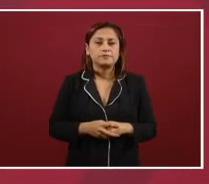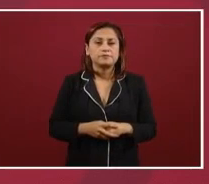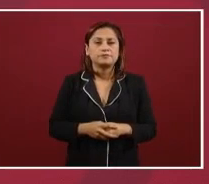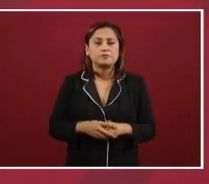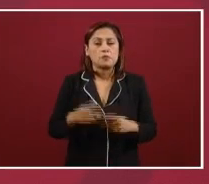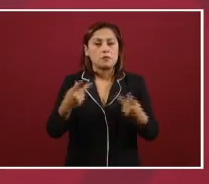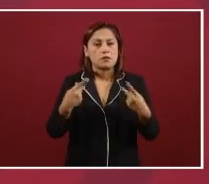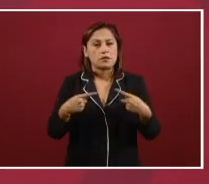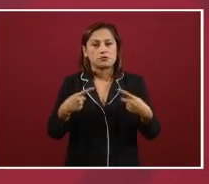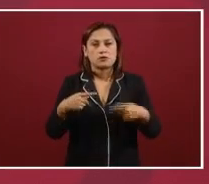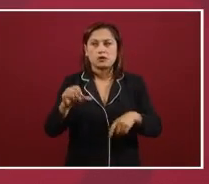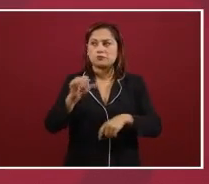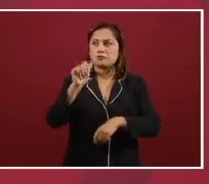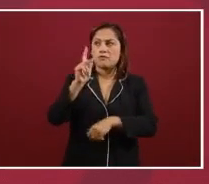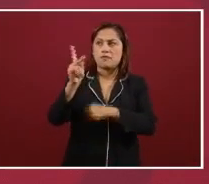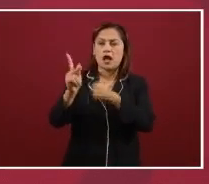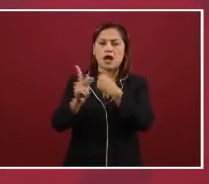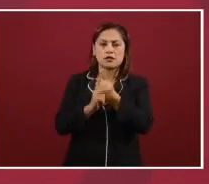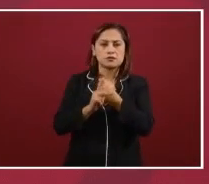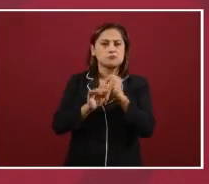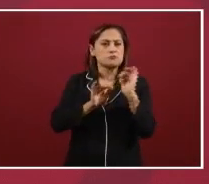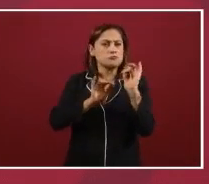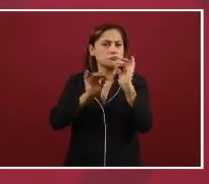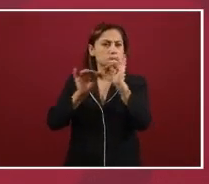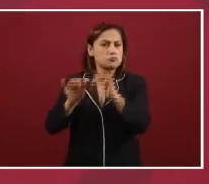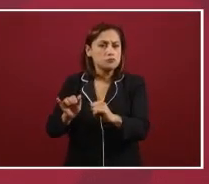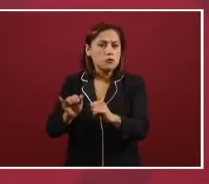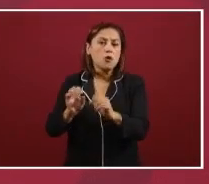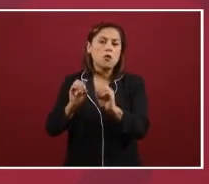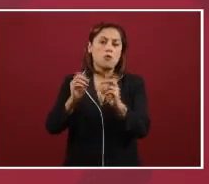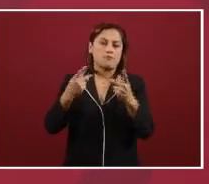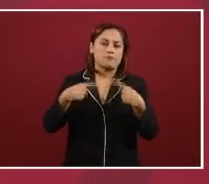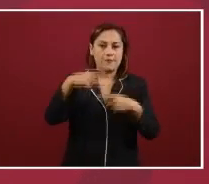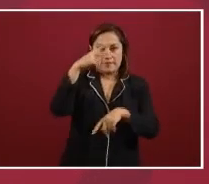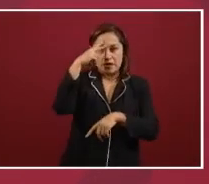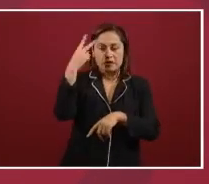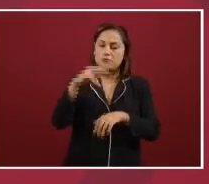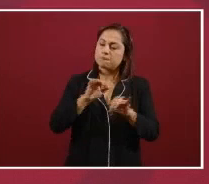extranjeros y también por turistas nacionales. Entonces,